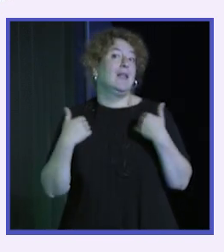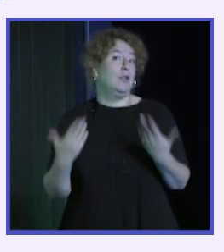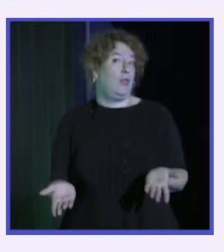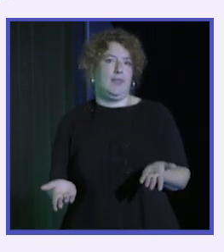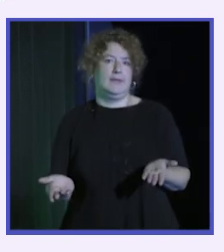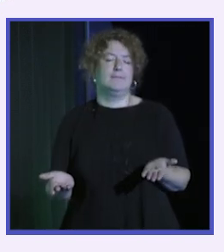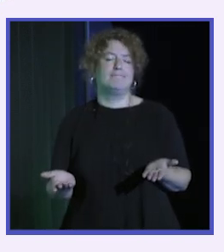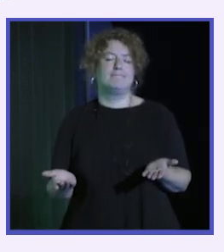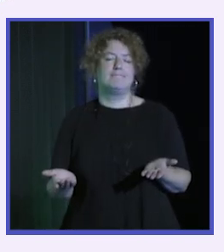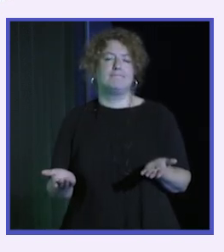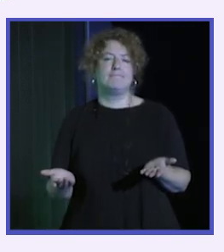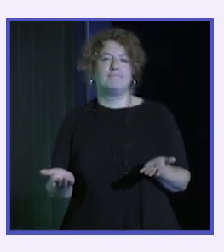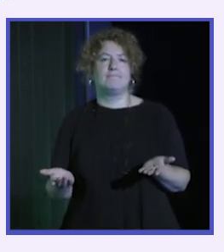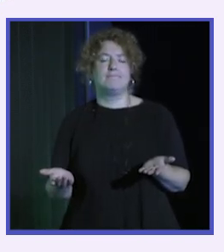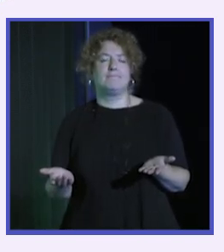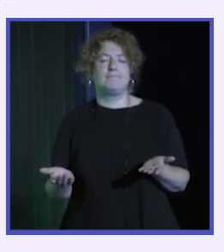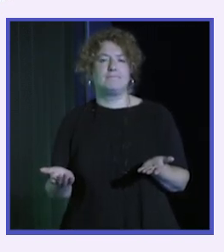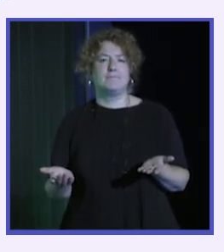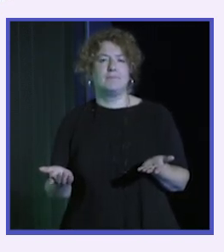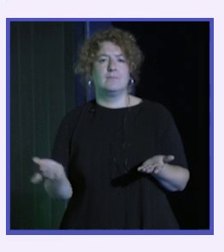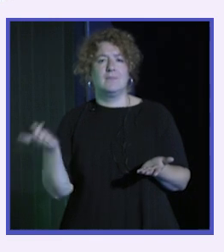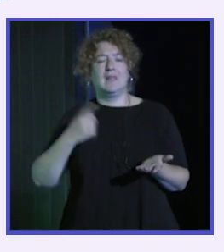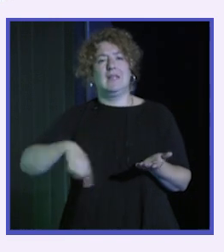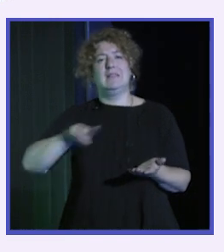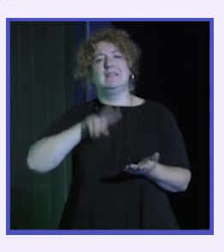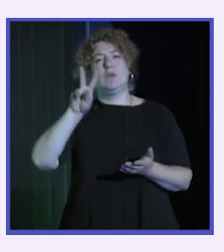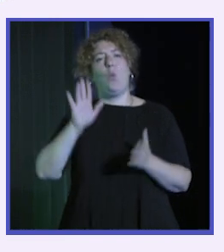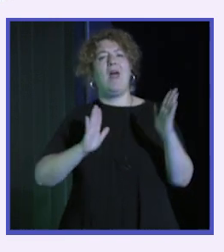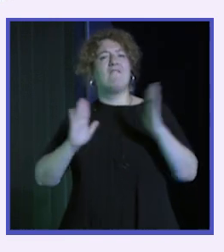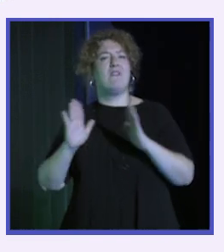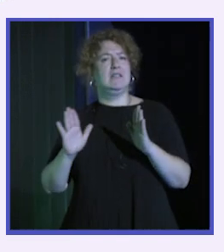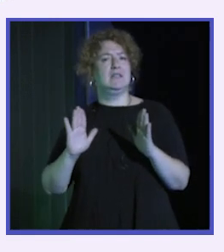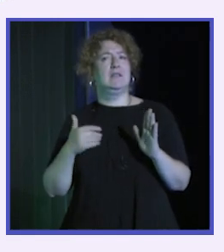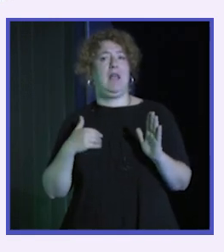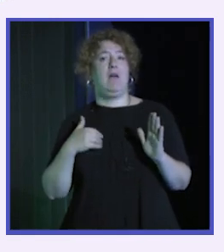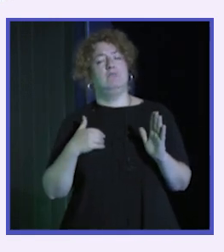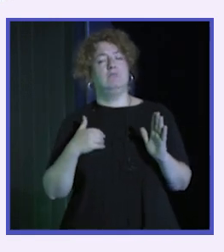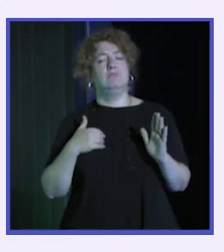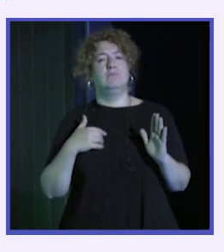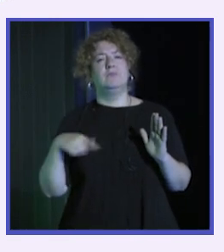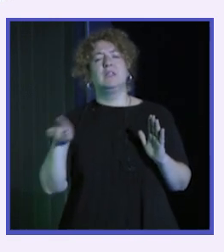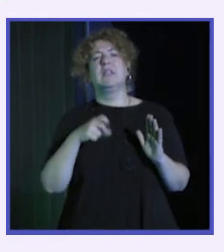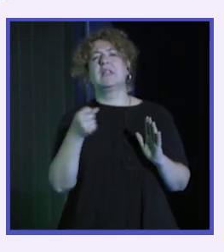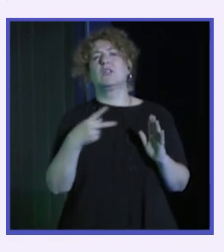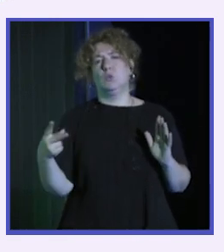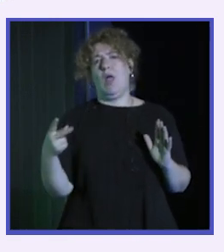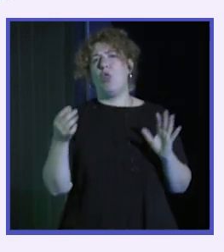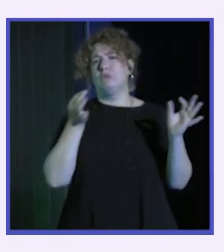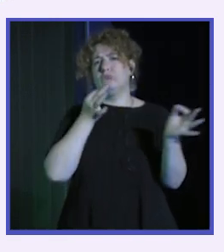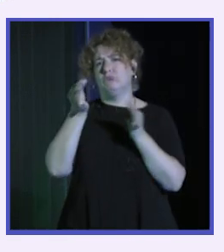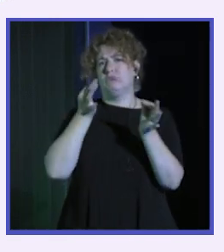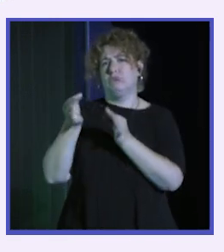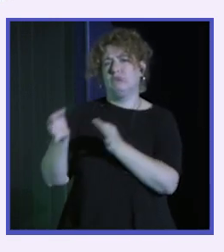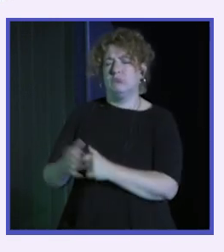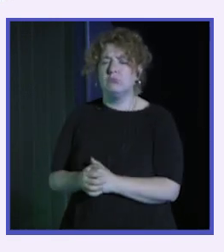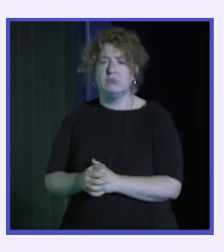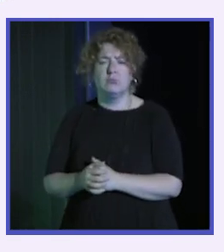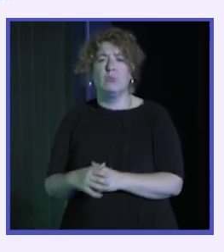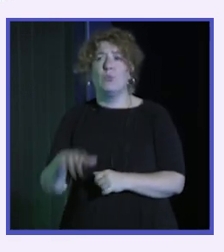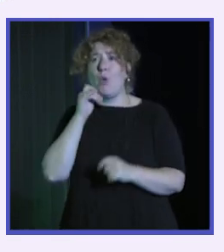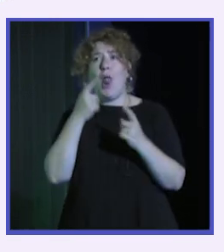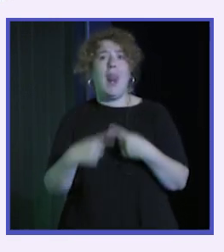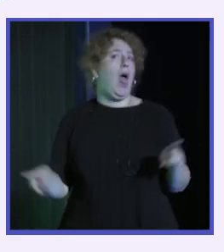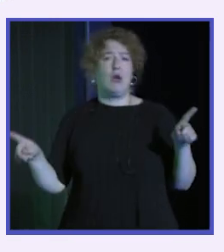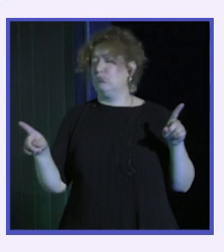Entonces, ahora le pedimos esta segunda fase y el resultado ya veréis que es mucho más detallado. Ya no solo porque sea más